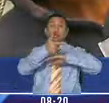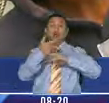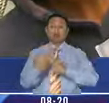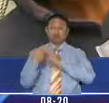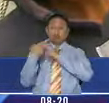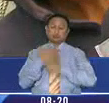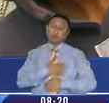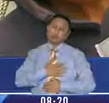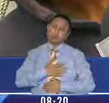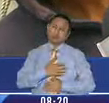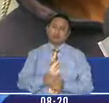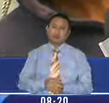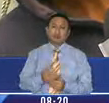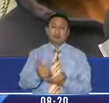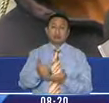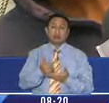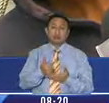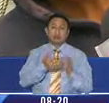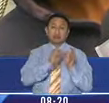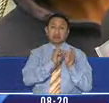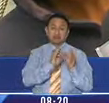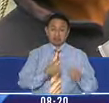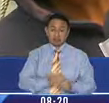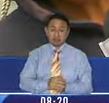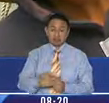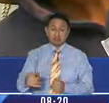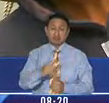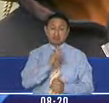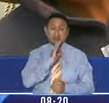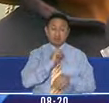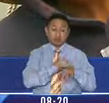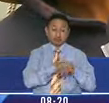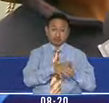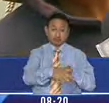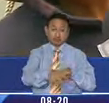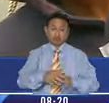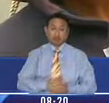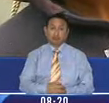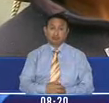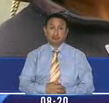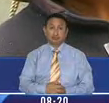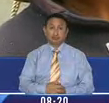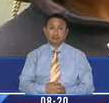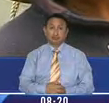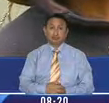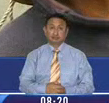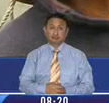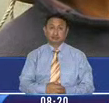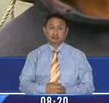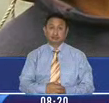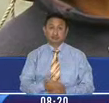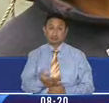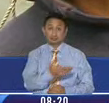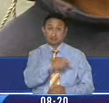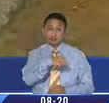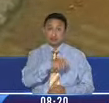que por favor nos den arreglando porque está desperdiciando el líquido vital, que eso no debería pasar, ¿no? No